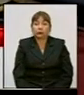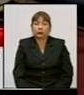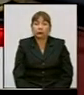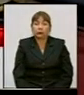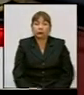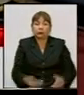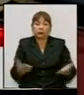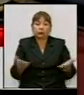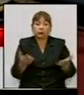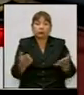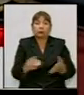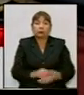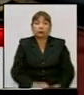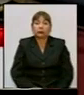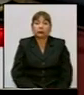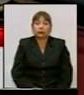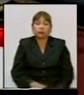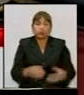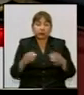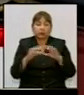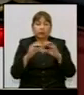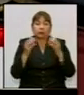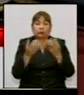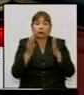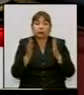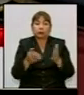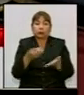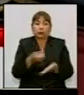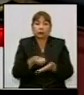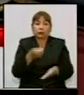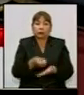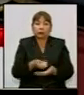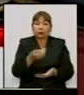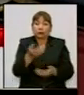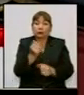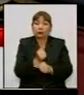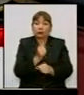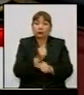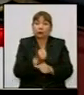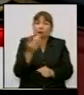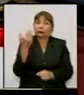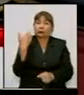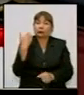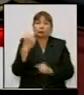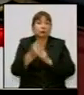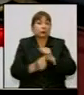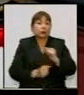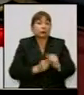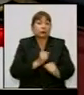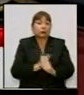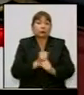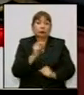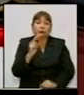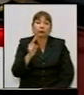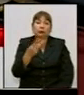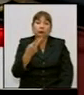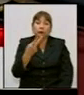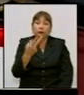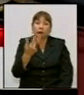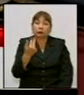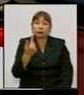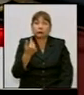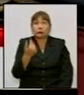Acá tenemos, señor congresista, un proyecto de inversión que se trabajó del año 2013 y que se encuentra ahorita